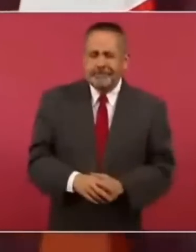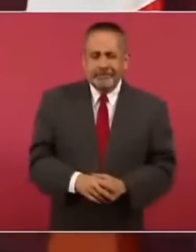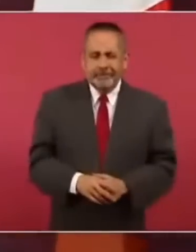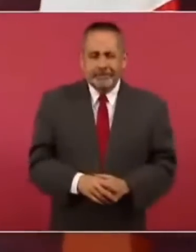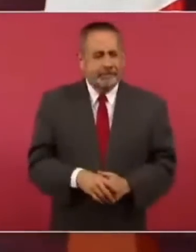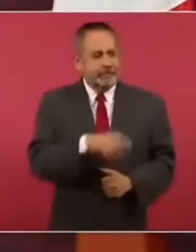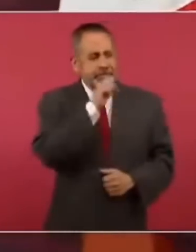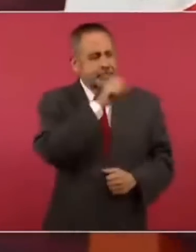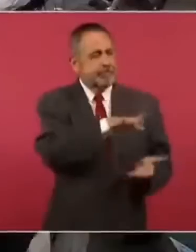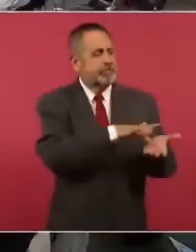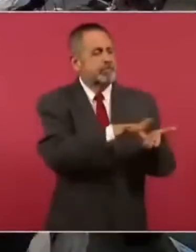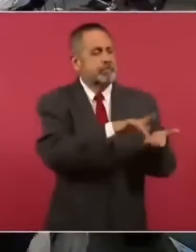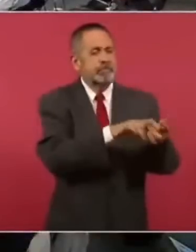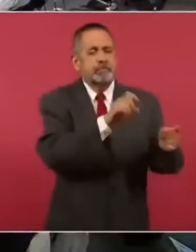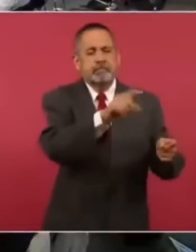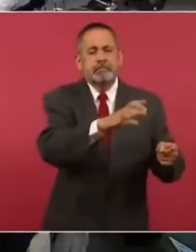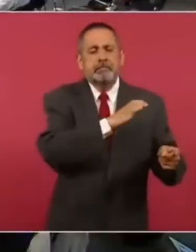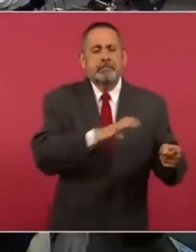al mismo candidato